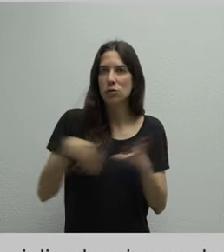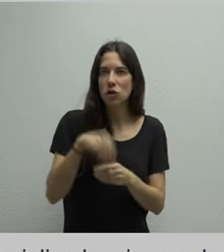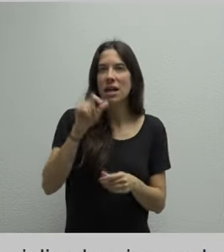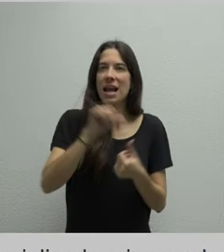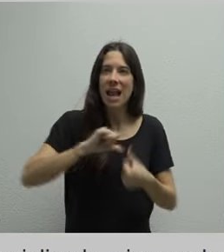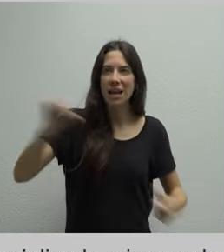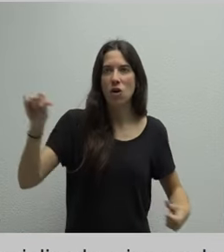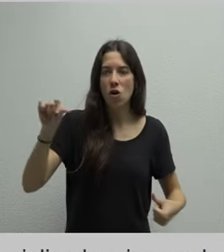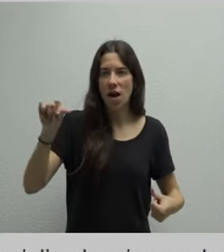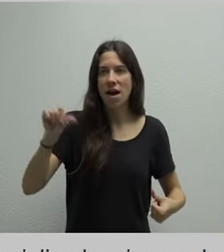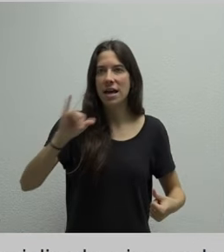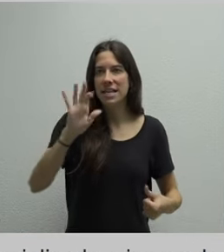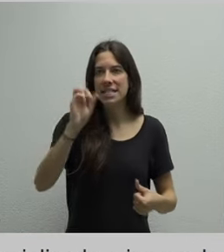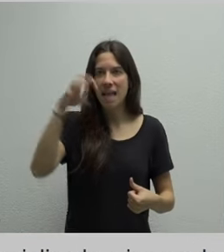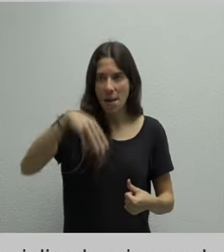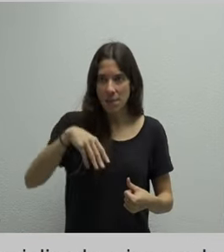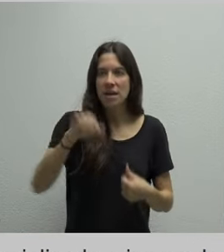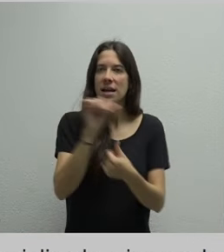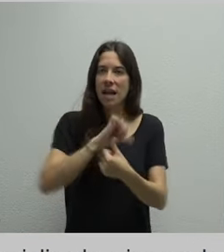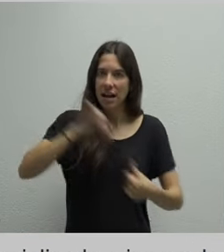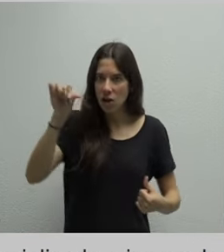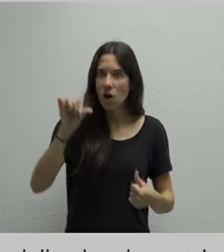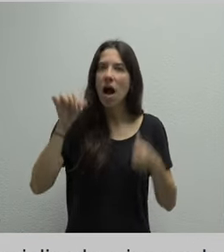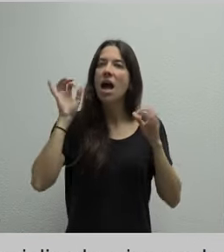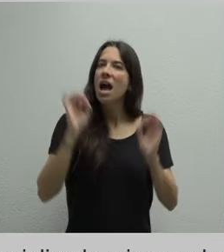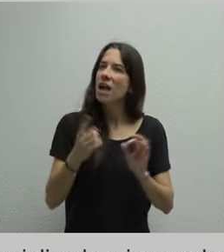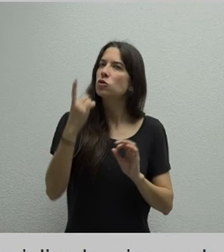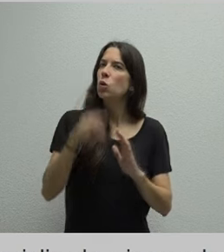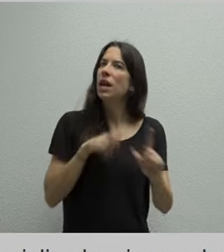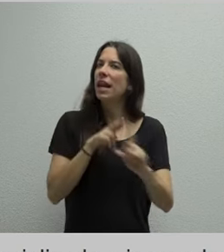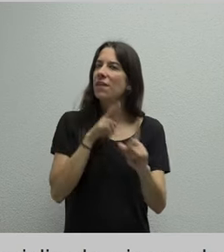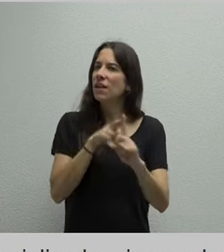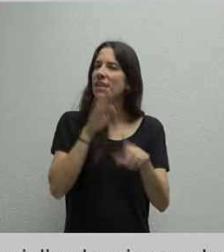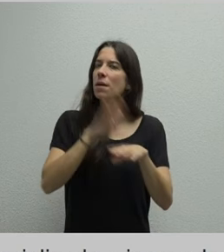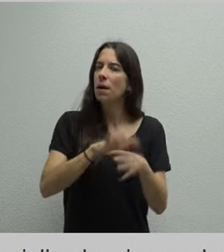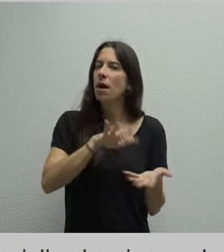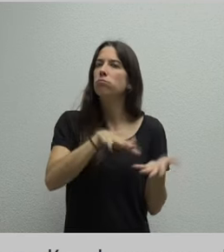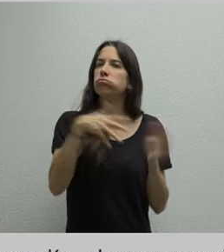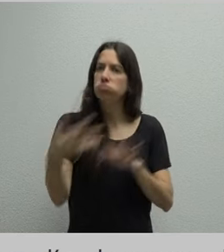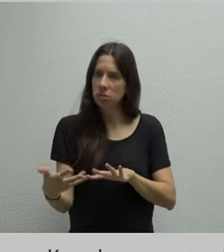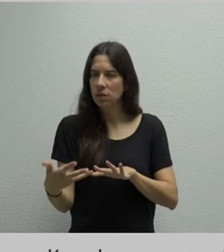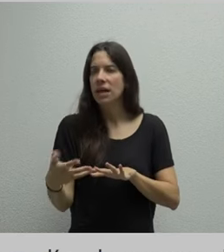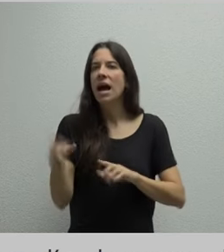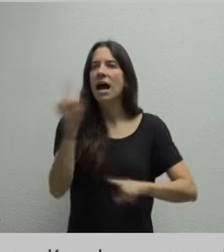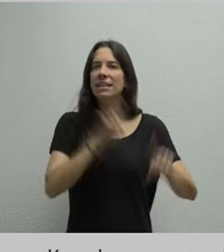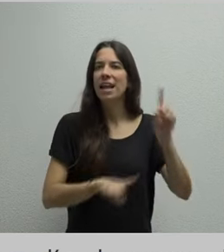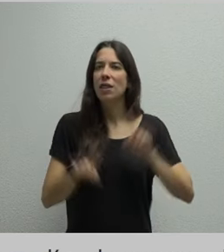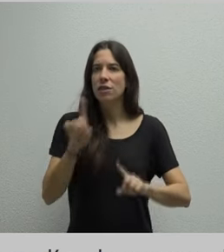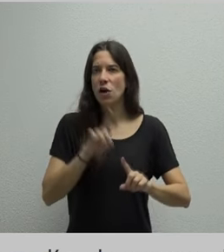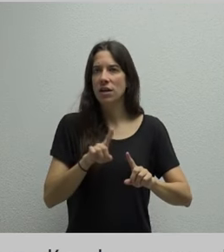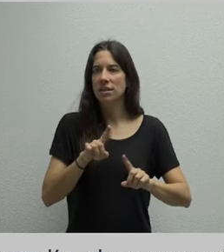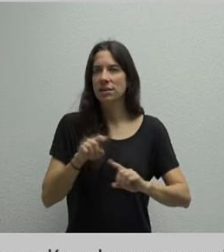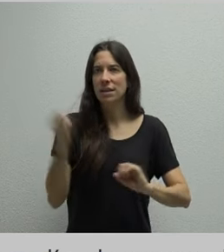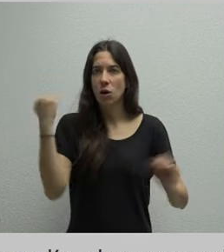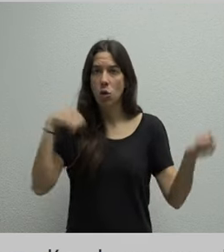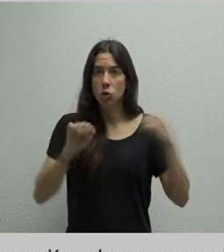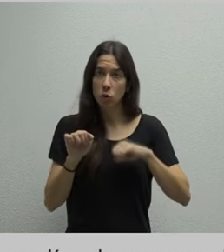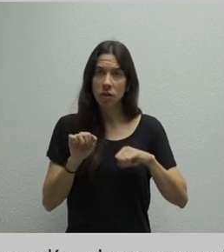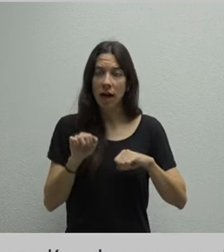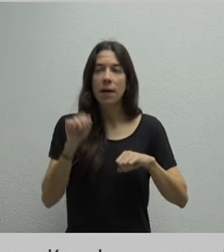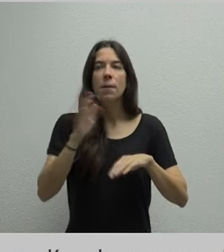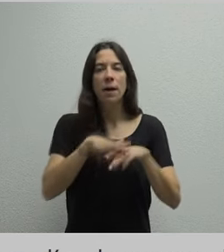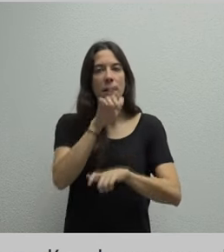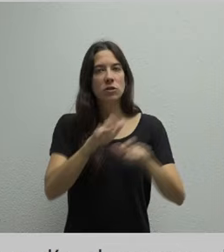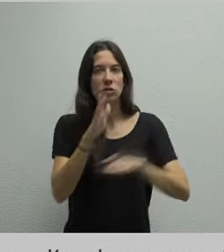La Rioja se ha convertido en un referente en el abordaje de las alteraciones de conducta de las personas con